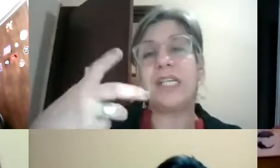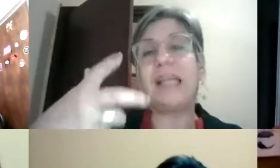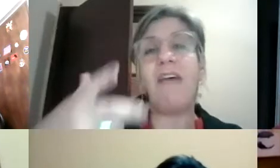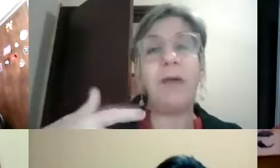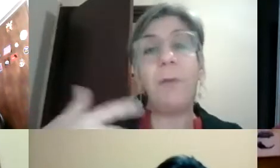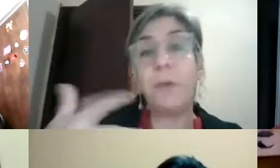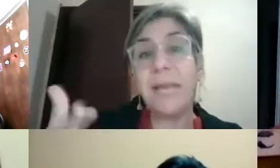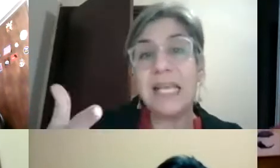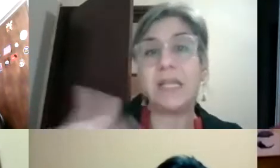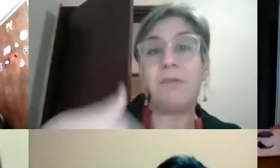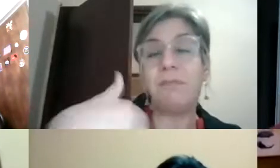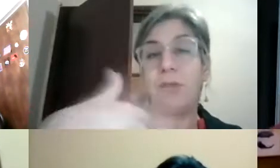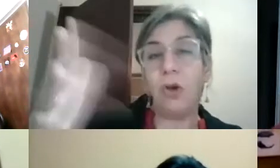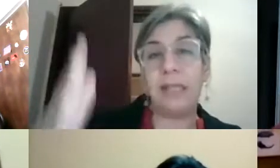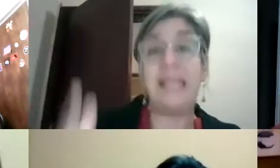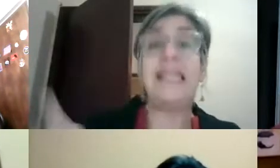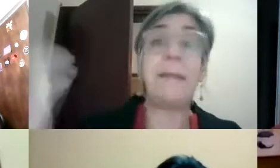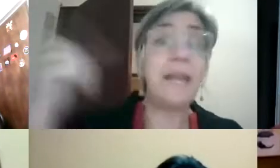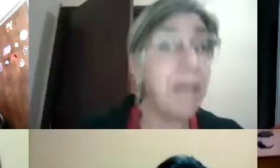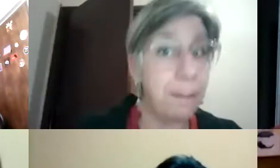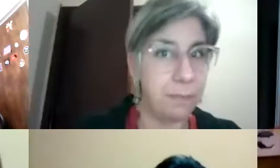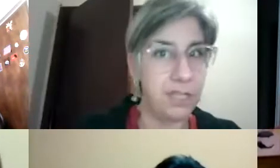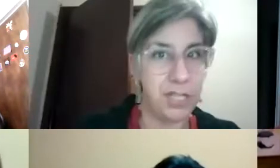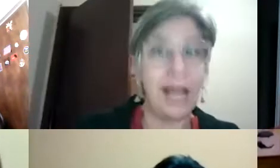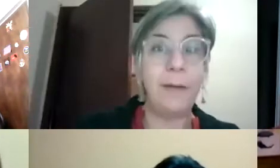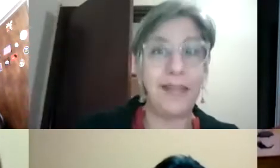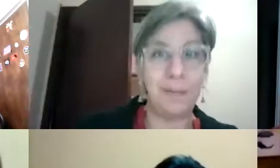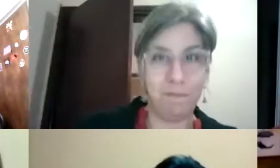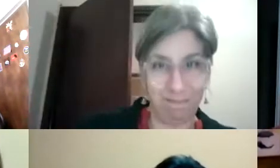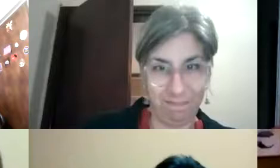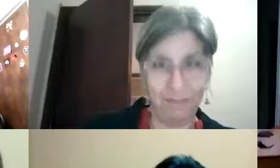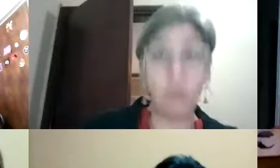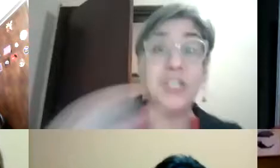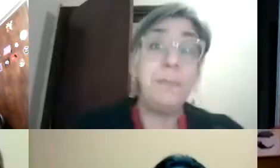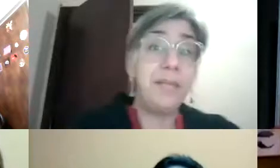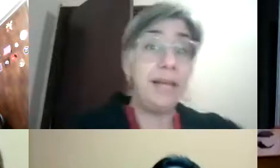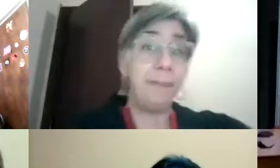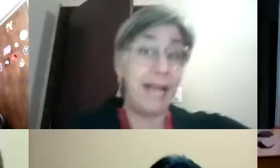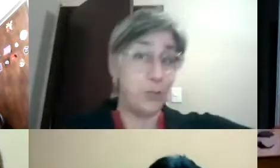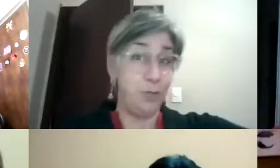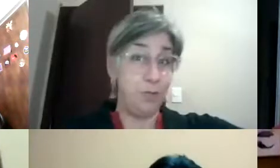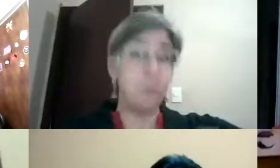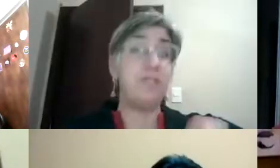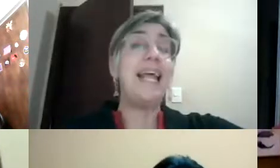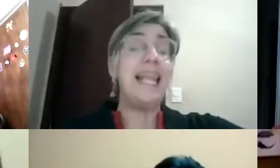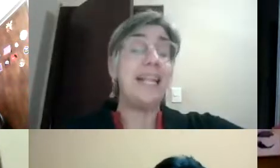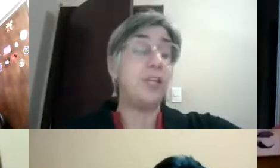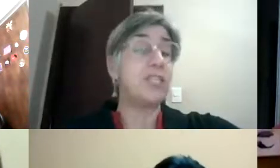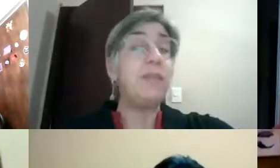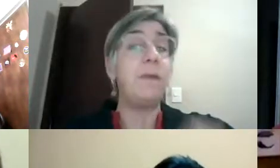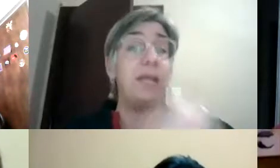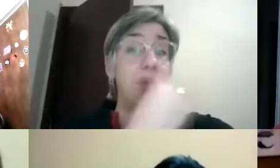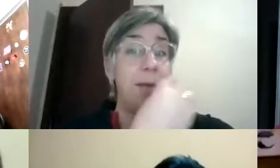das una inyectable una vez por mes, y también hay PrEP inyectable, como el chip del embarazo, como si fuera